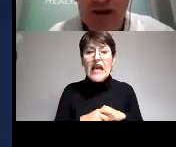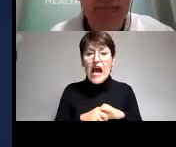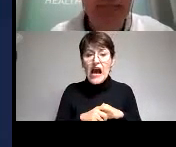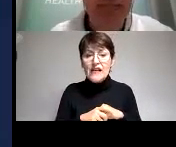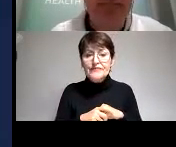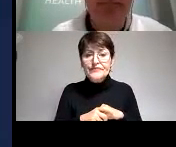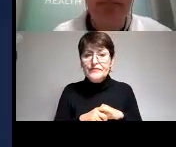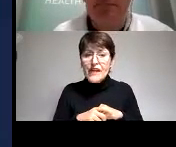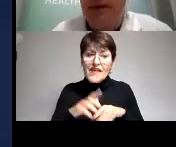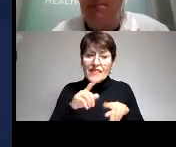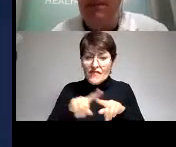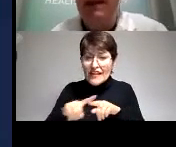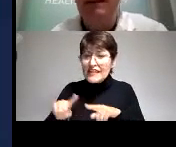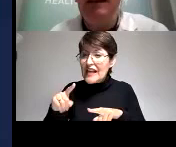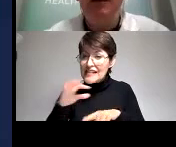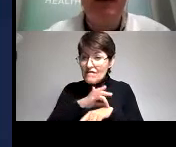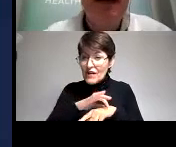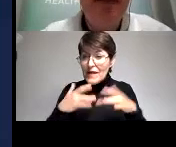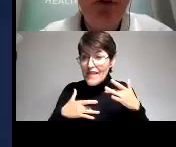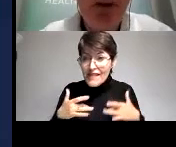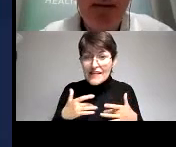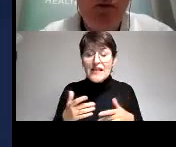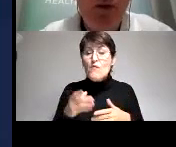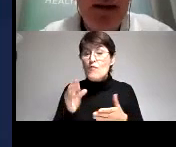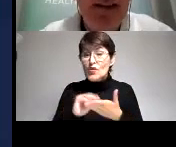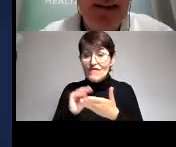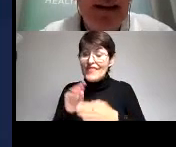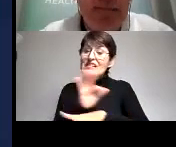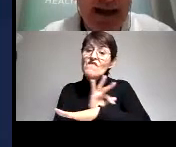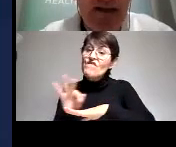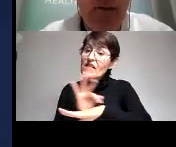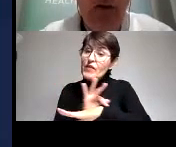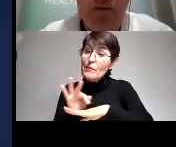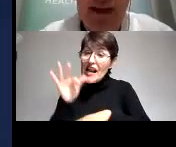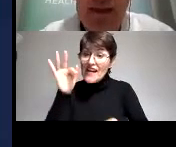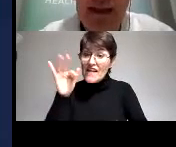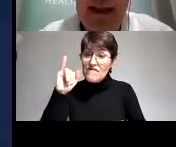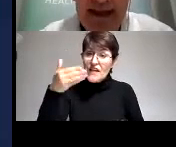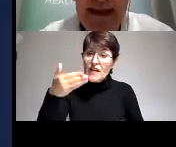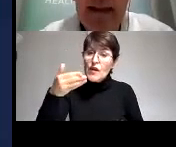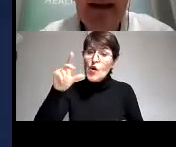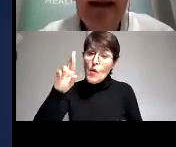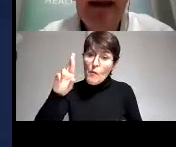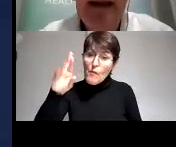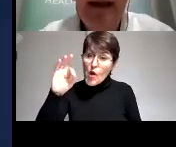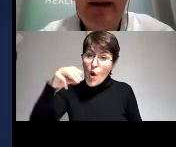sabemos bien a día de hoy, no sabemos cuál es el mecanismo que subyace en